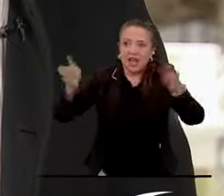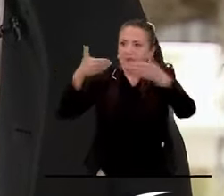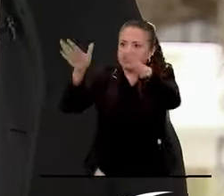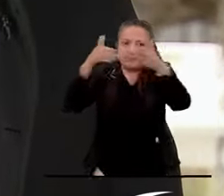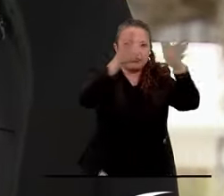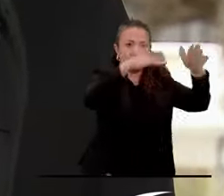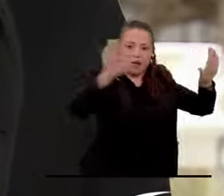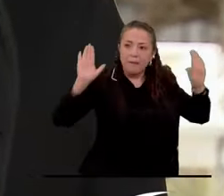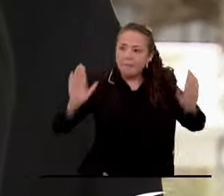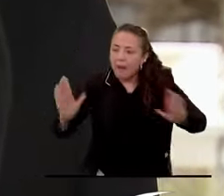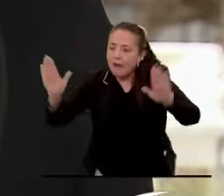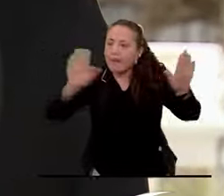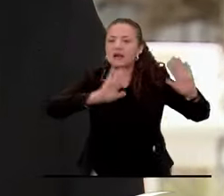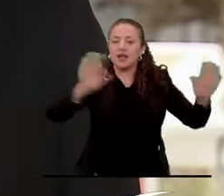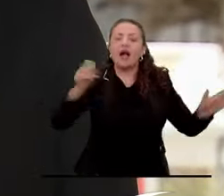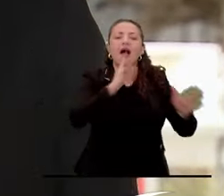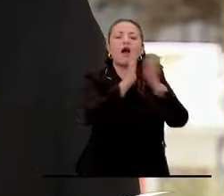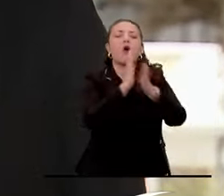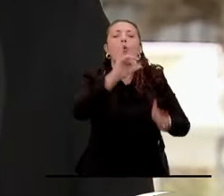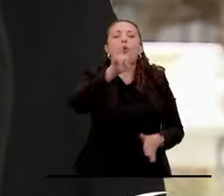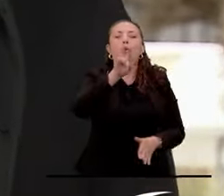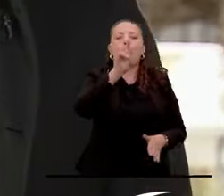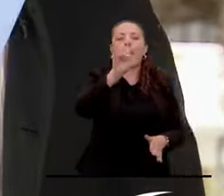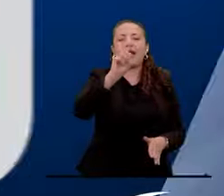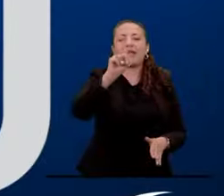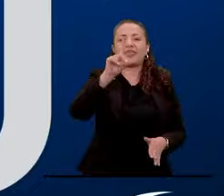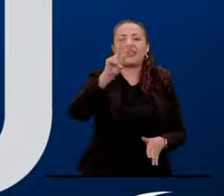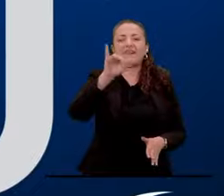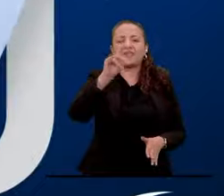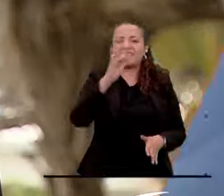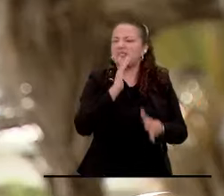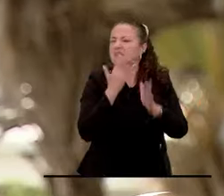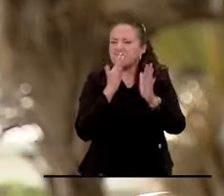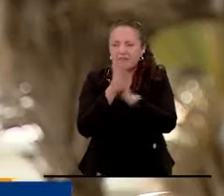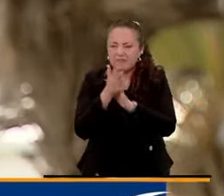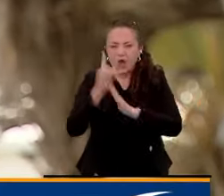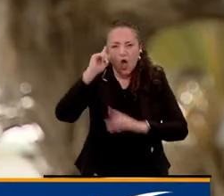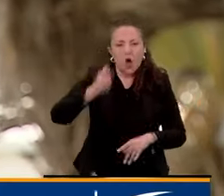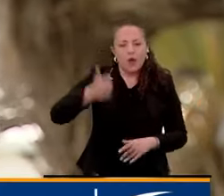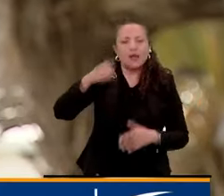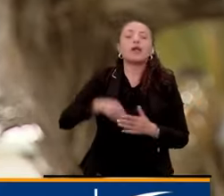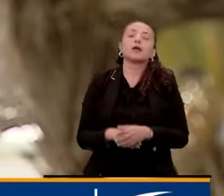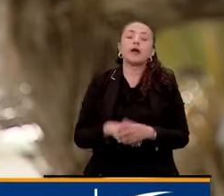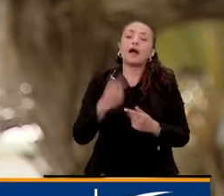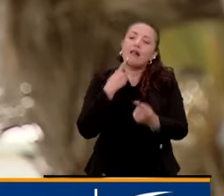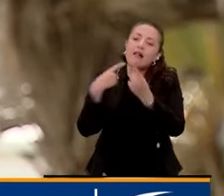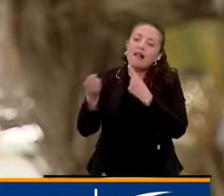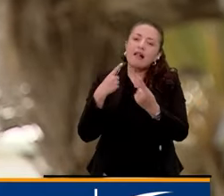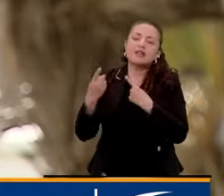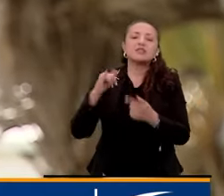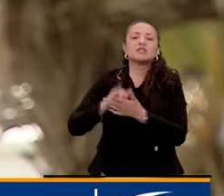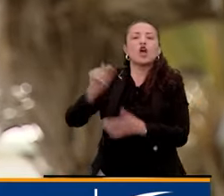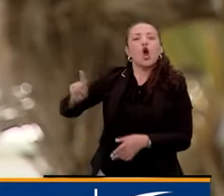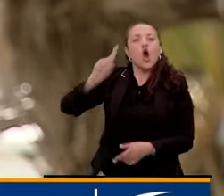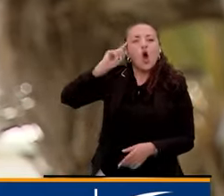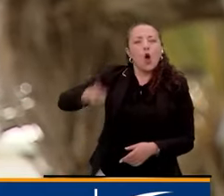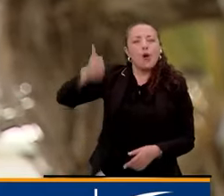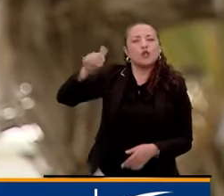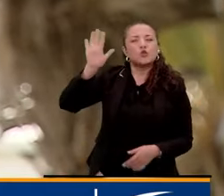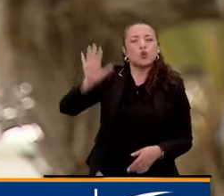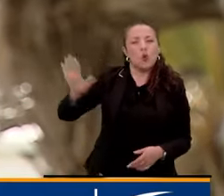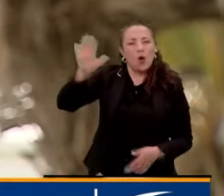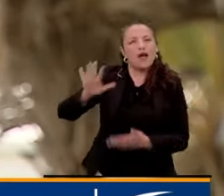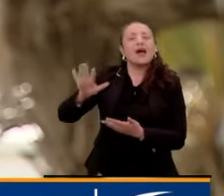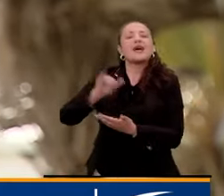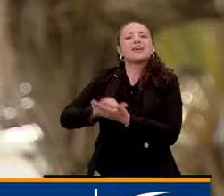David Qué dijo el gobernador del departamento Alejandra Hola muy buenas tardes miren en diálogo con noticias caracola ahora el gobernador Carlos Amaya del departamento de